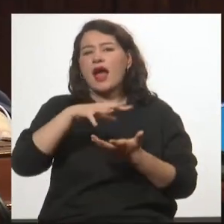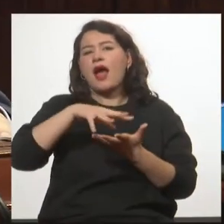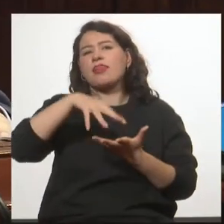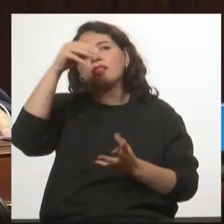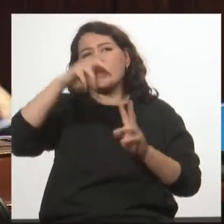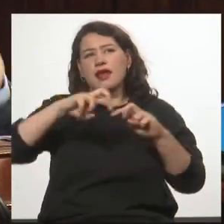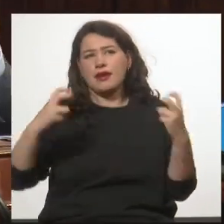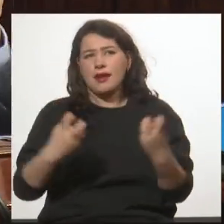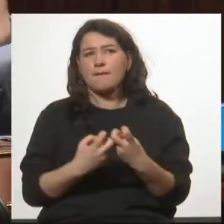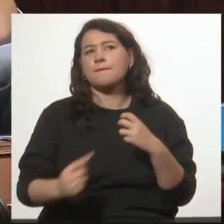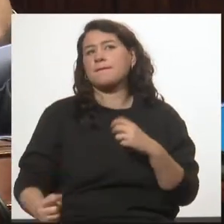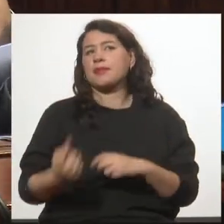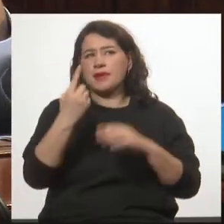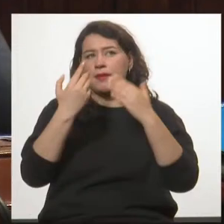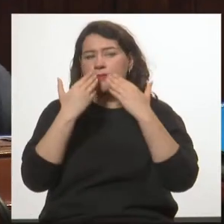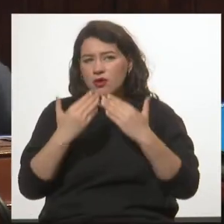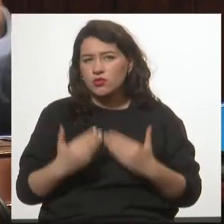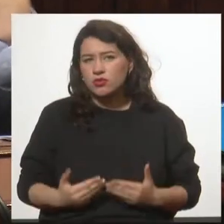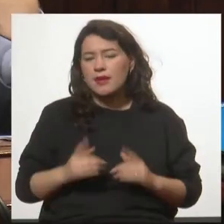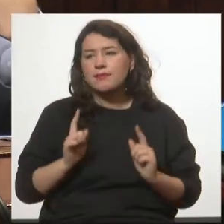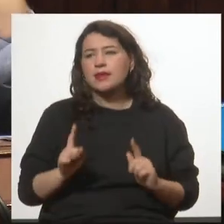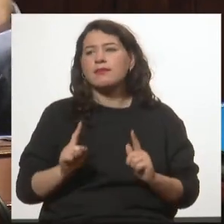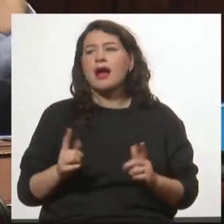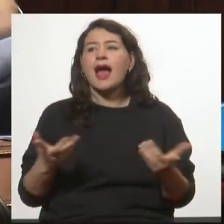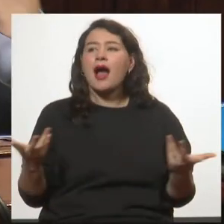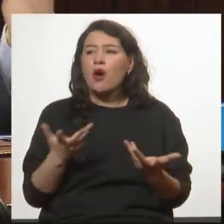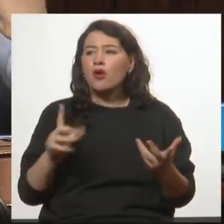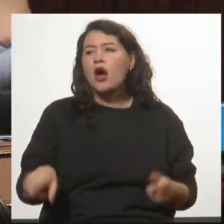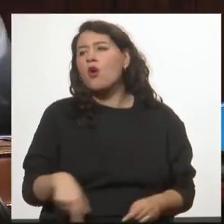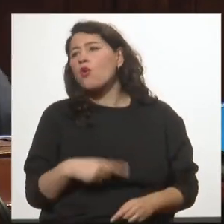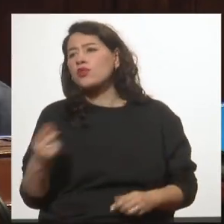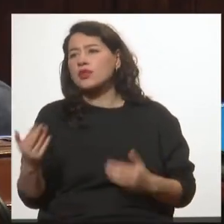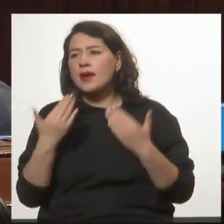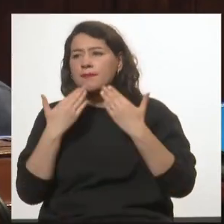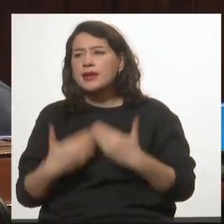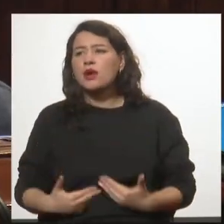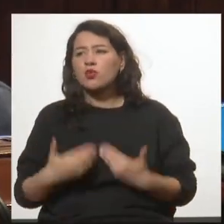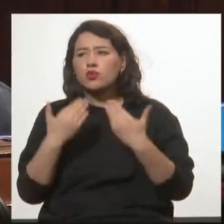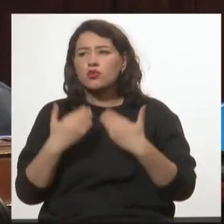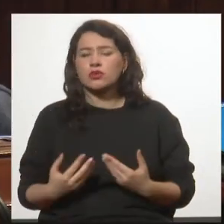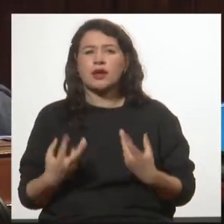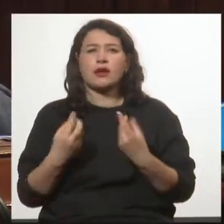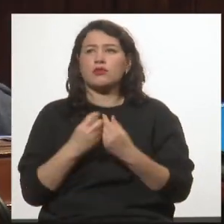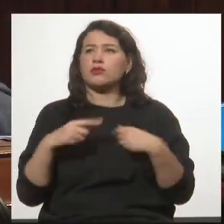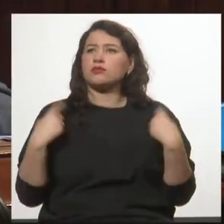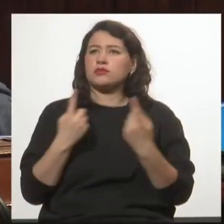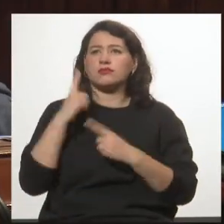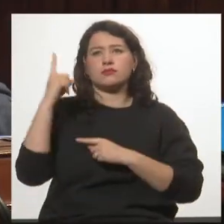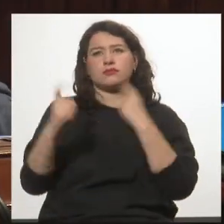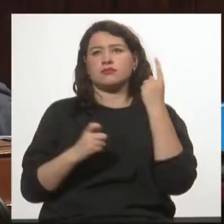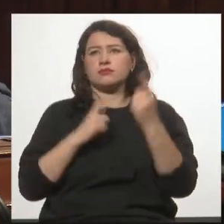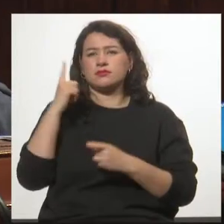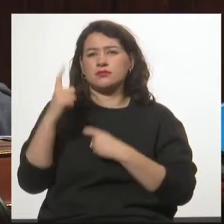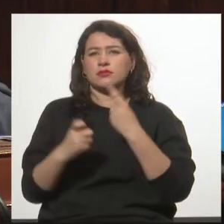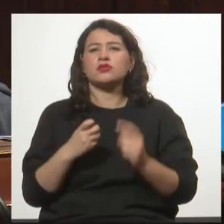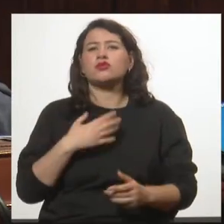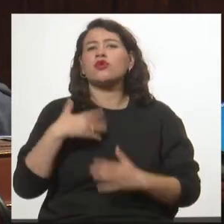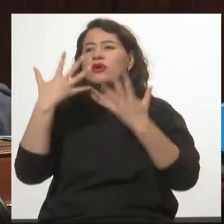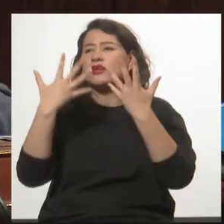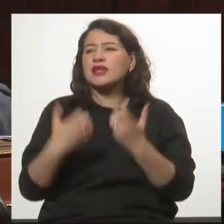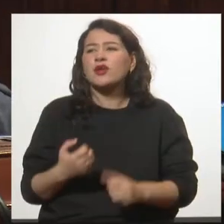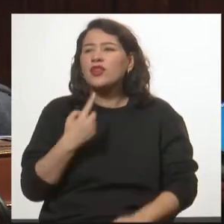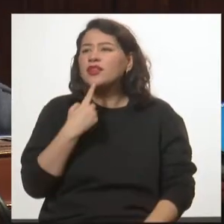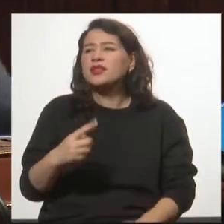las primeras preguntas son esas ahora hay otras grandes preguntas que muchos nos hacemos y que eso quiero dejar